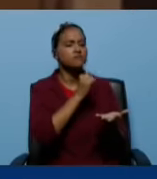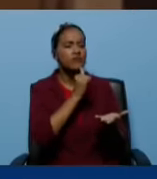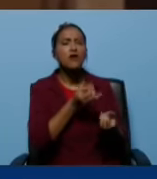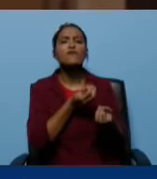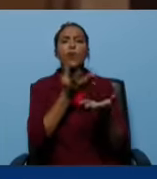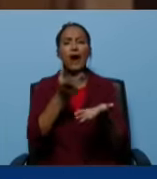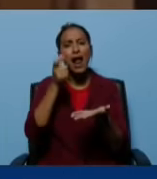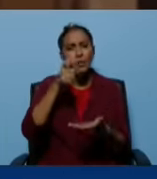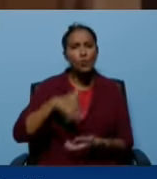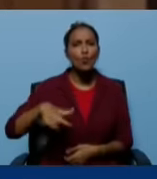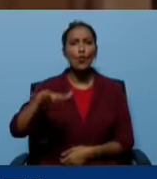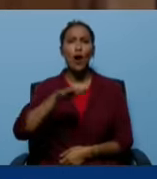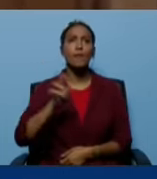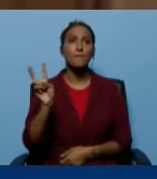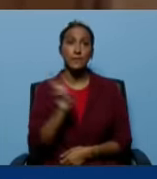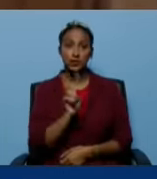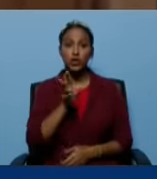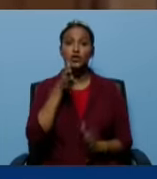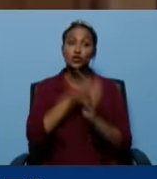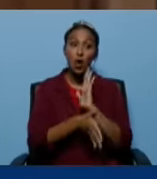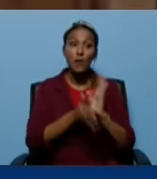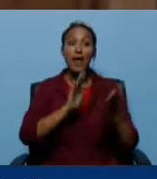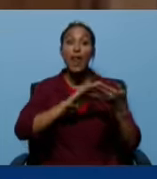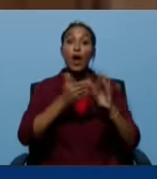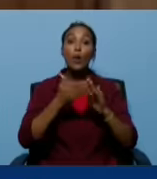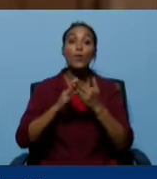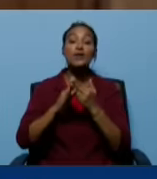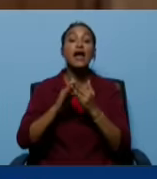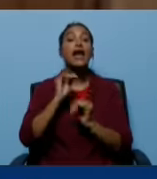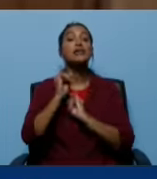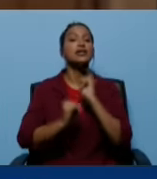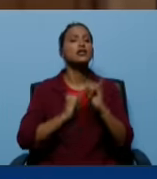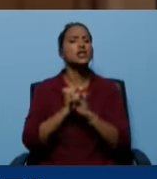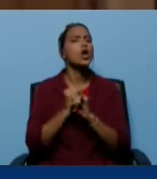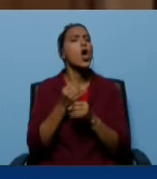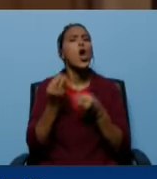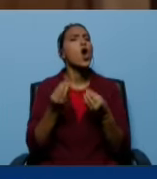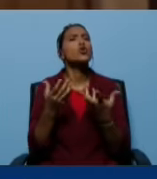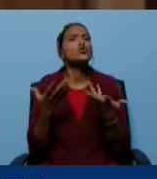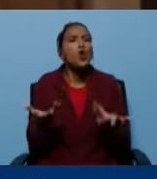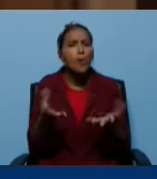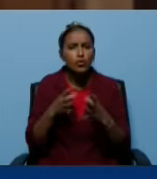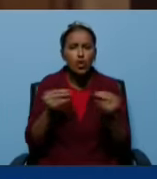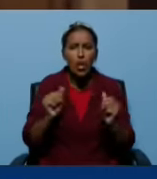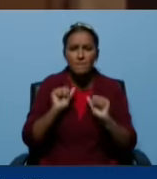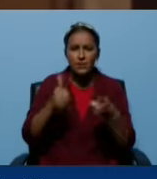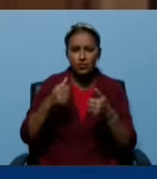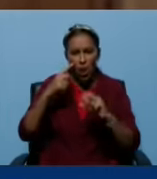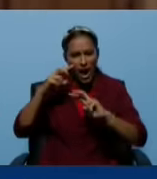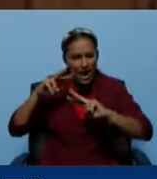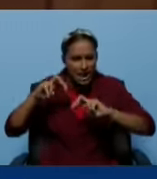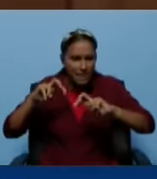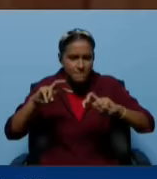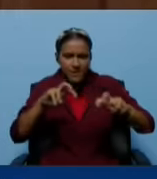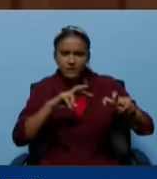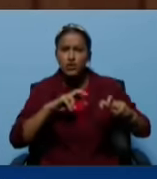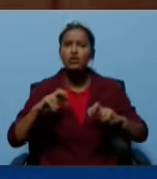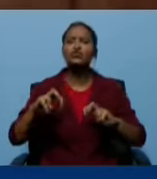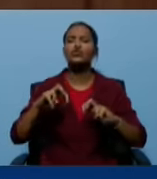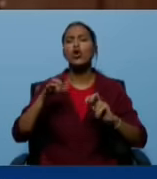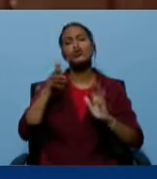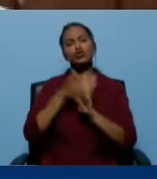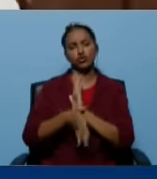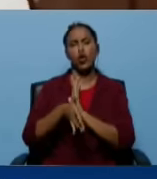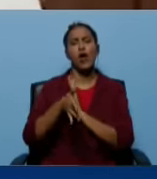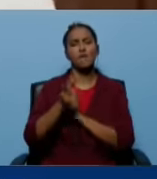venezolano, sino también a la comunidad internacional de cómo se ha realizado todo, o cómo se realizó todo este proceso de investigación por parte de la Sala Electoral del Tribunal Supremo